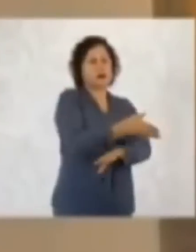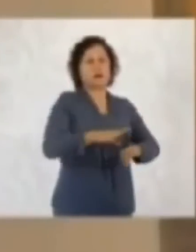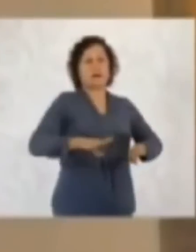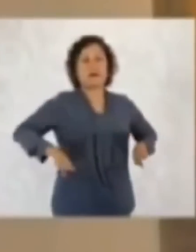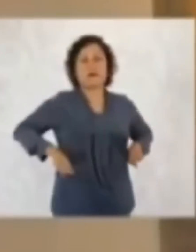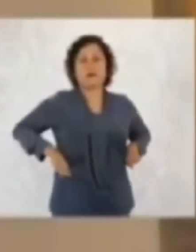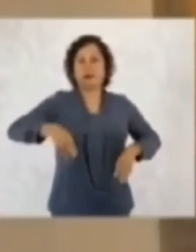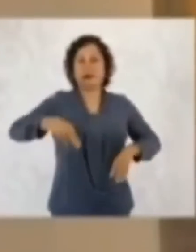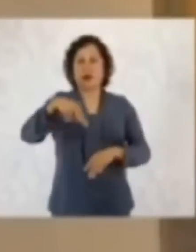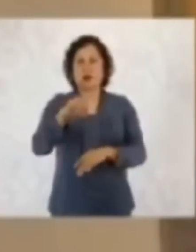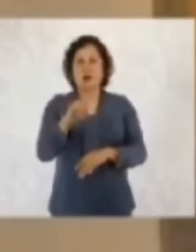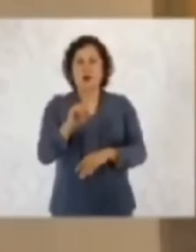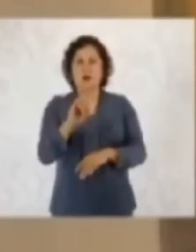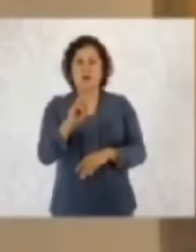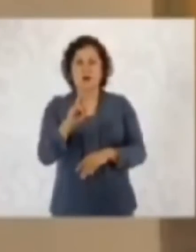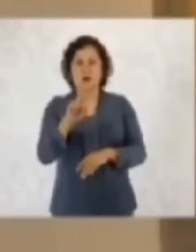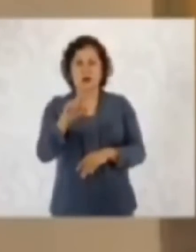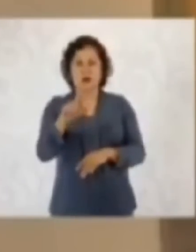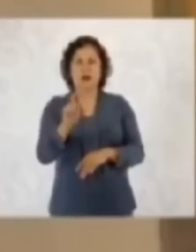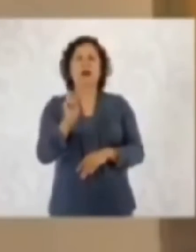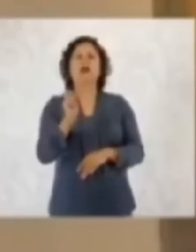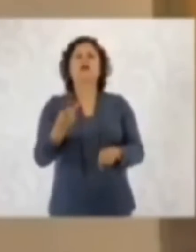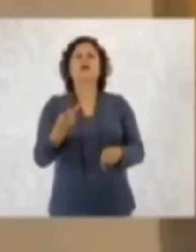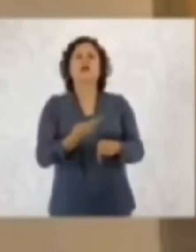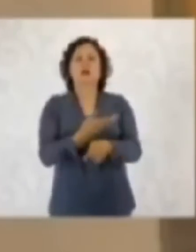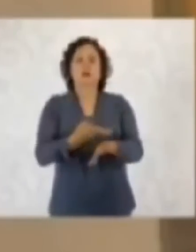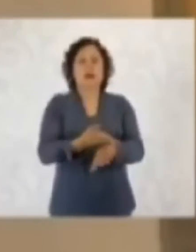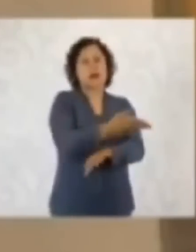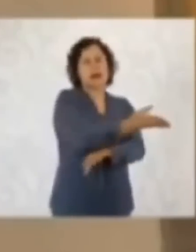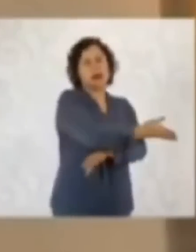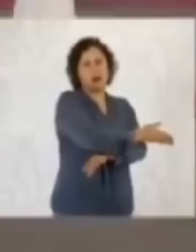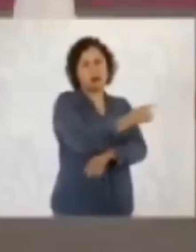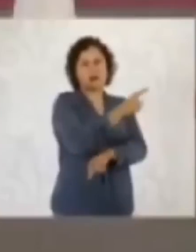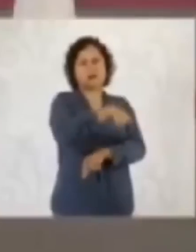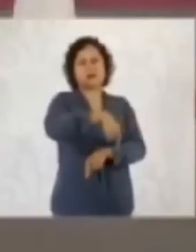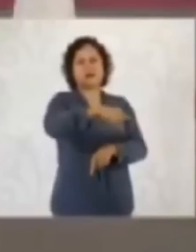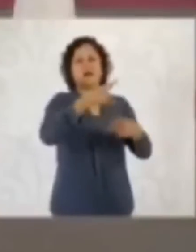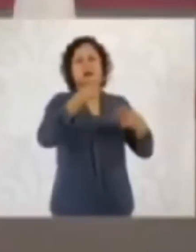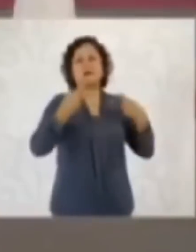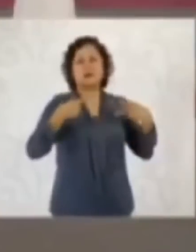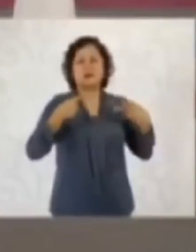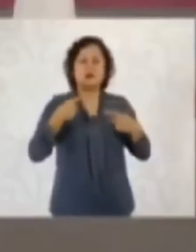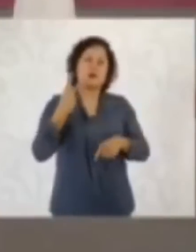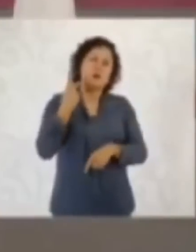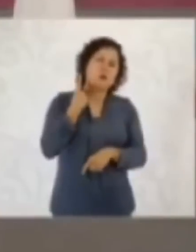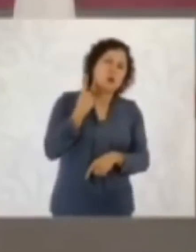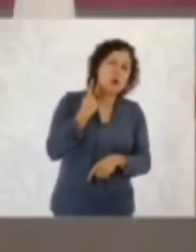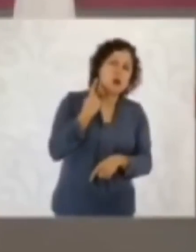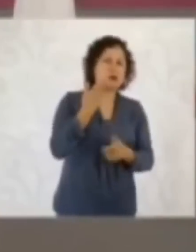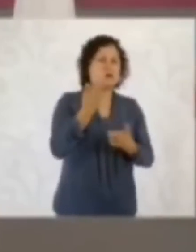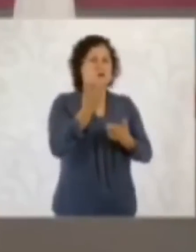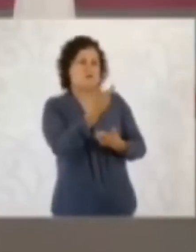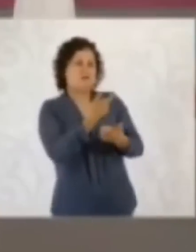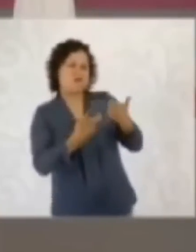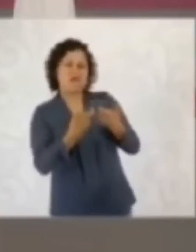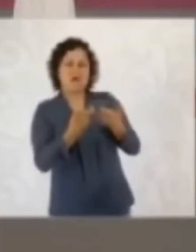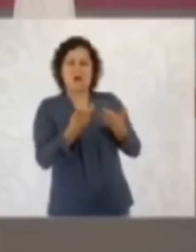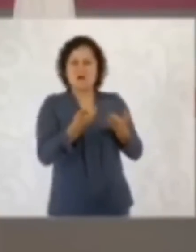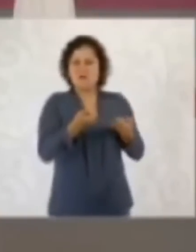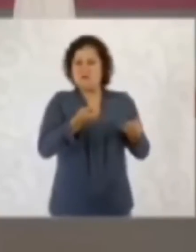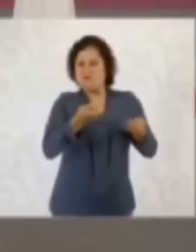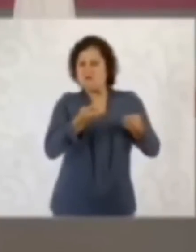neoliberal, en donde bajo el amparo del poder político y bajo el amparo del poder económico se